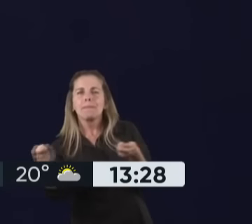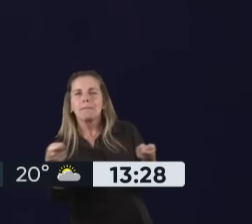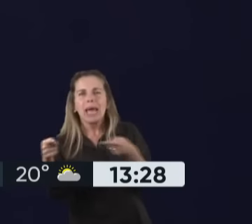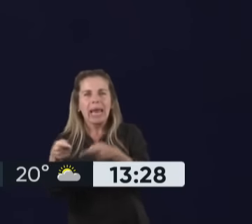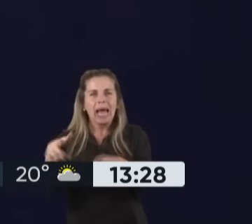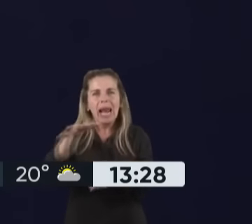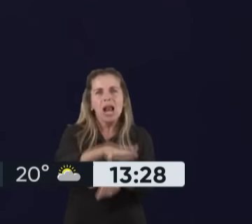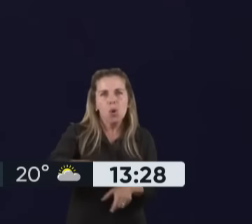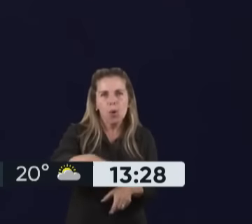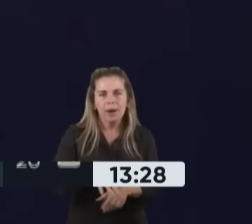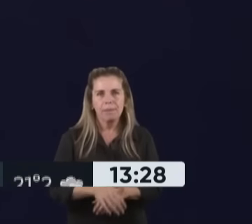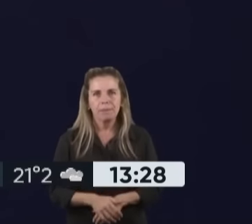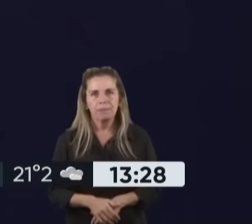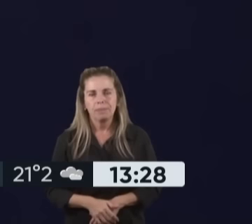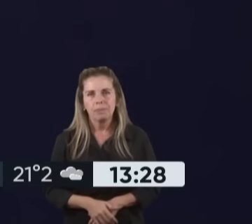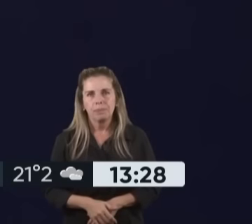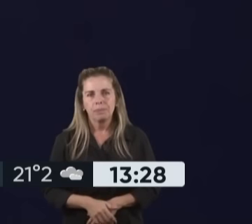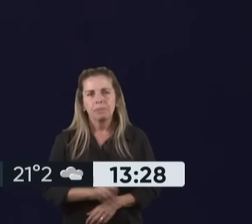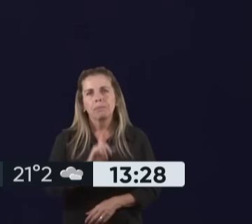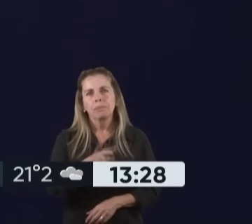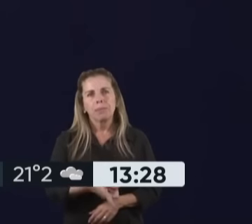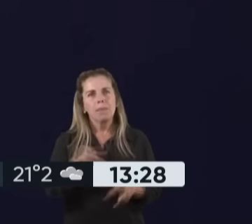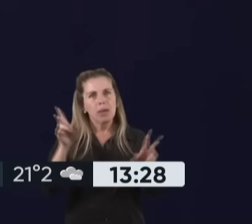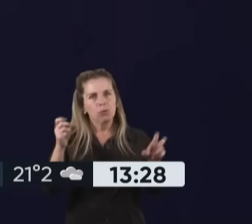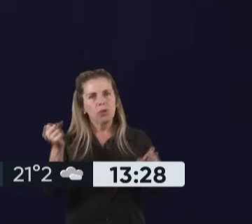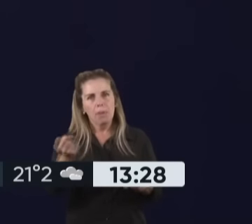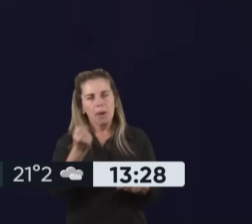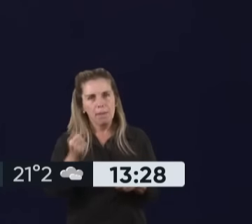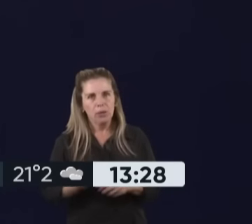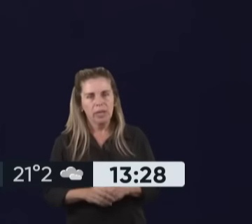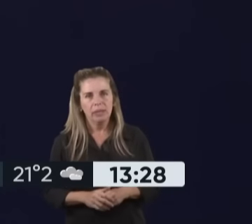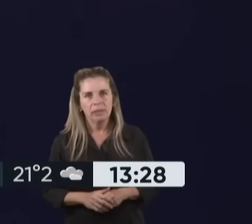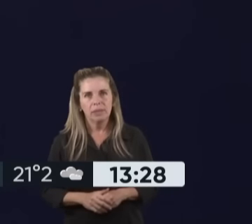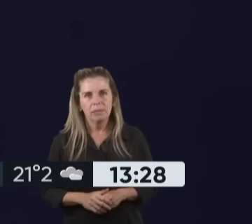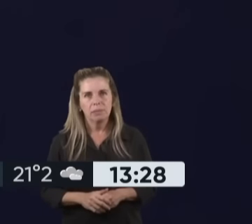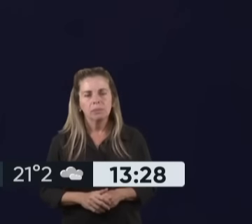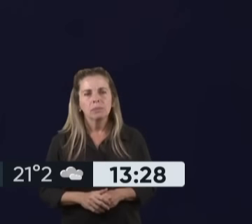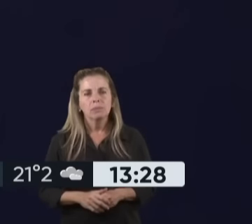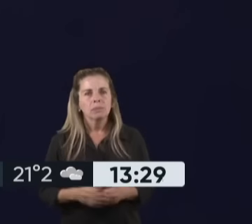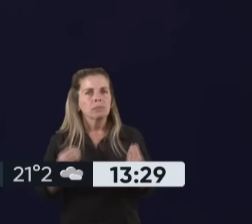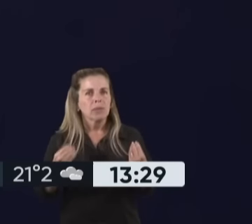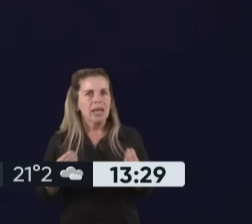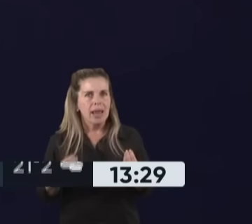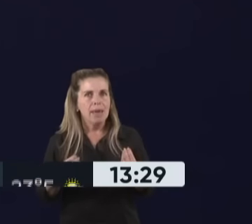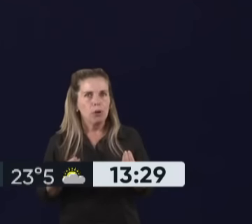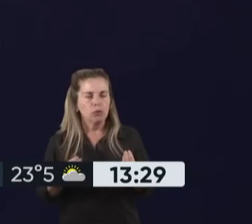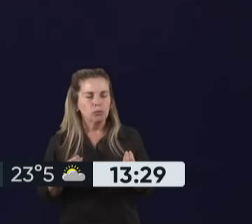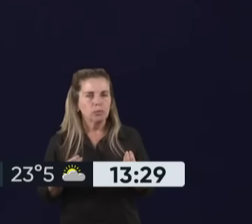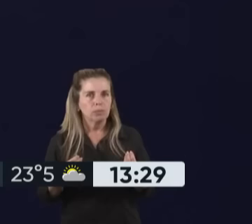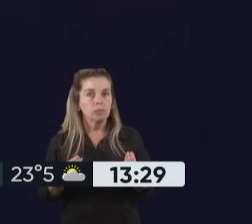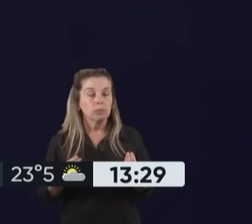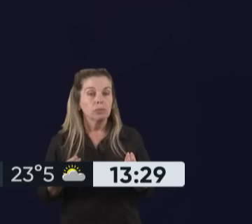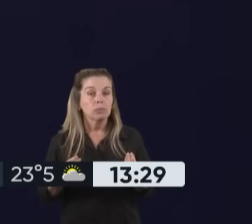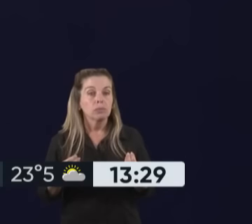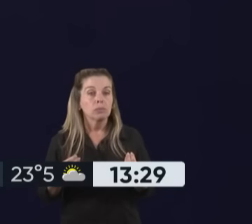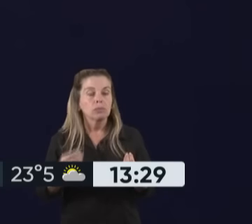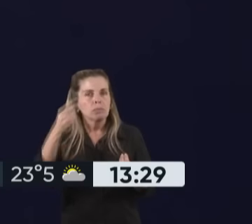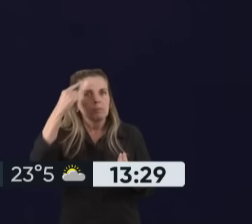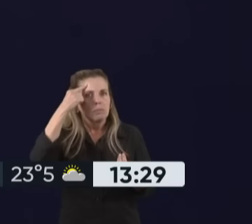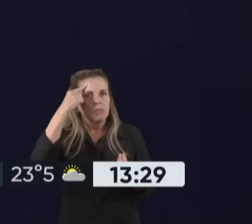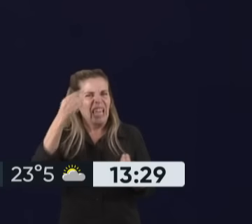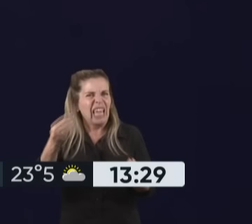el territorio. Otro tema muy importante es que vamos a robustecer y cambiar fuertemente lo que es el concepto de